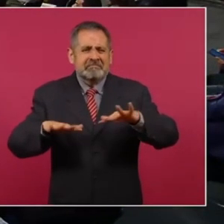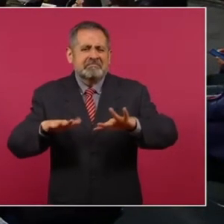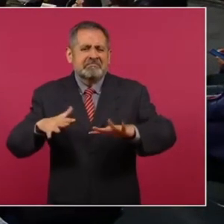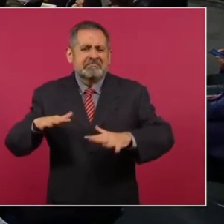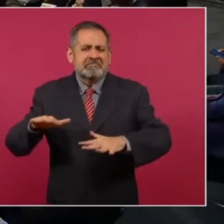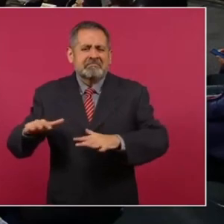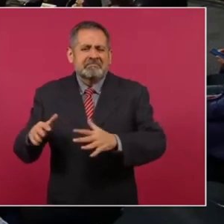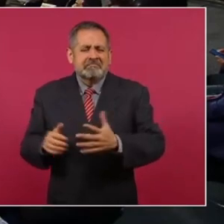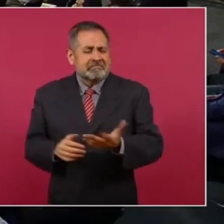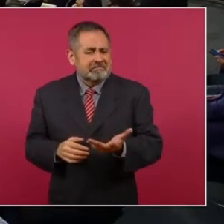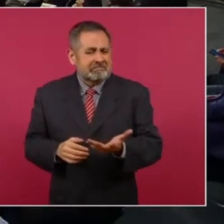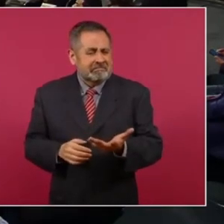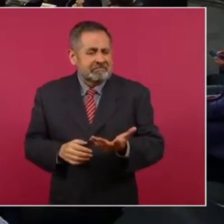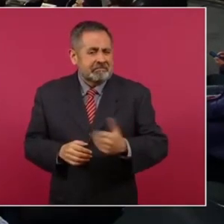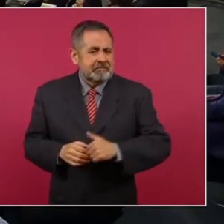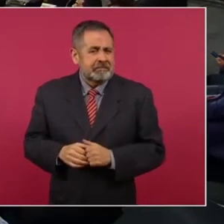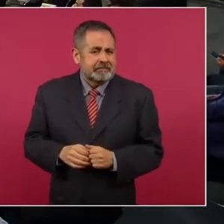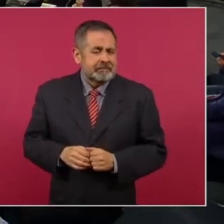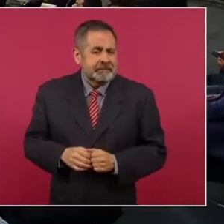A lo que lleva